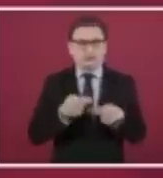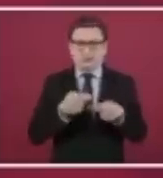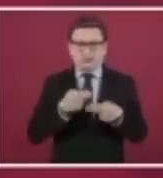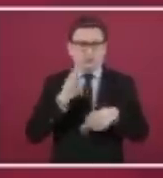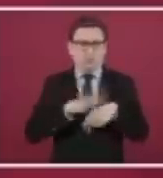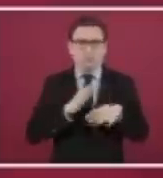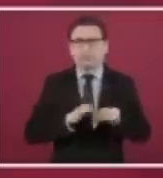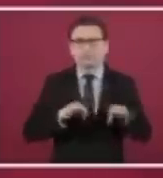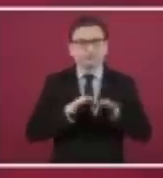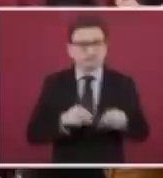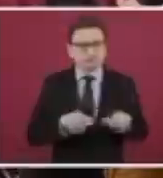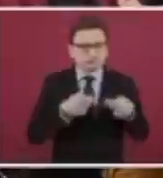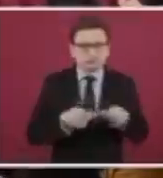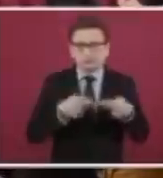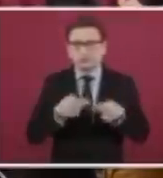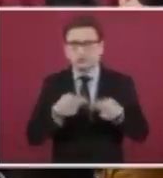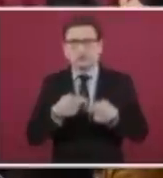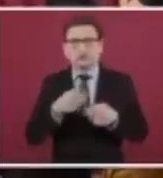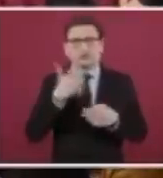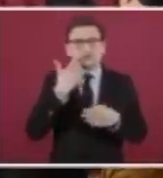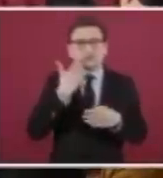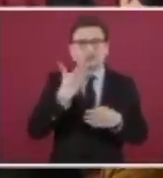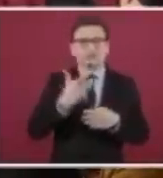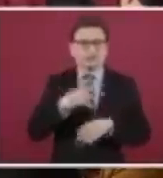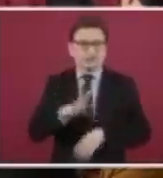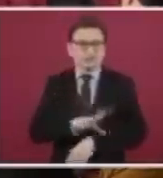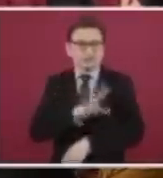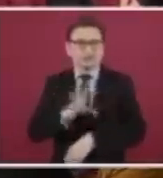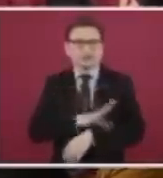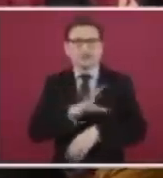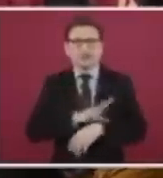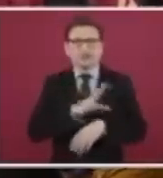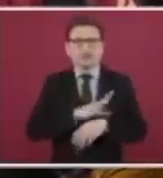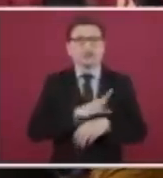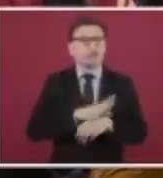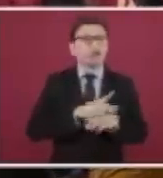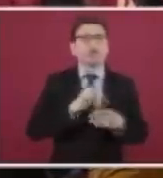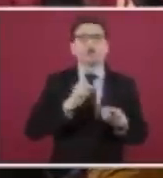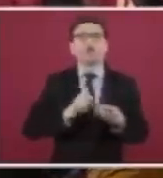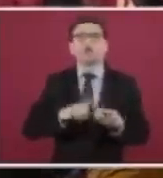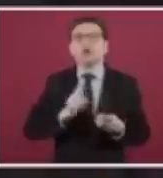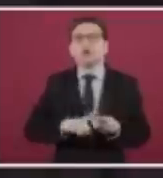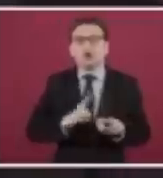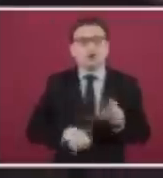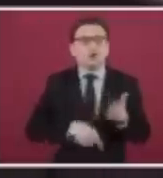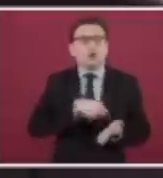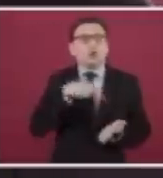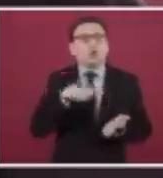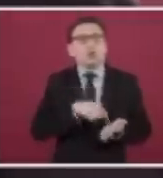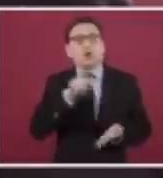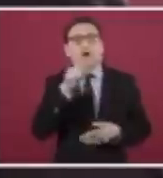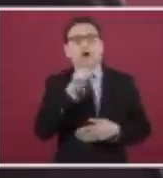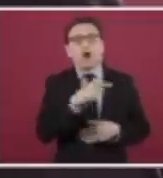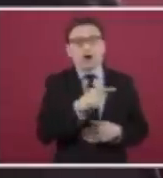y van a electrificar en donde puedan